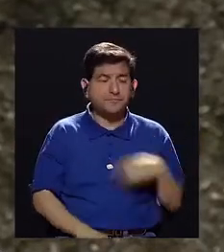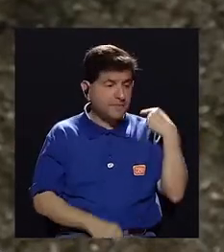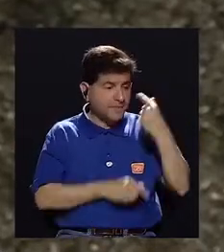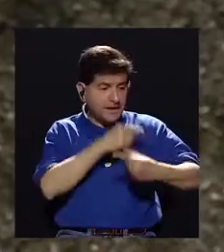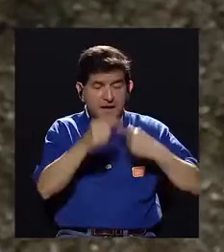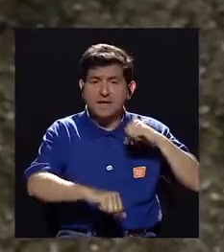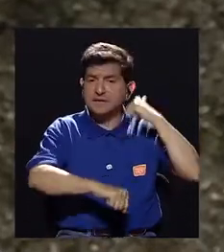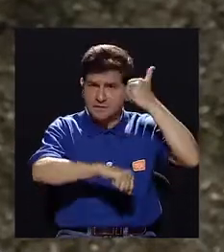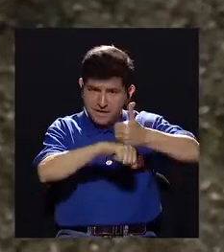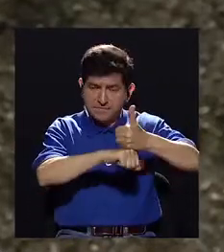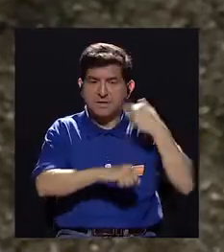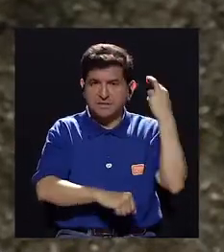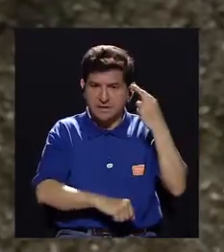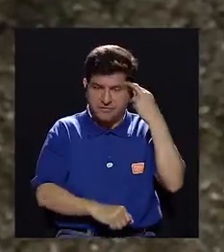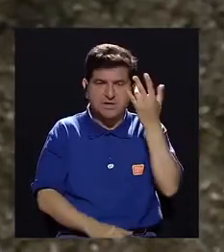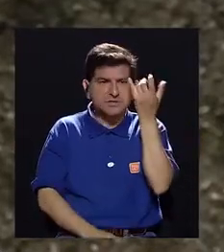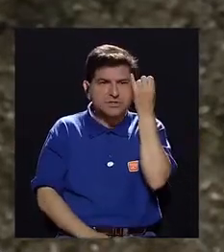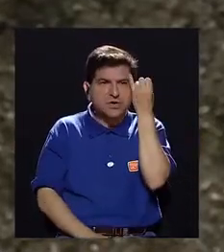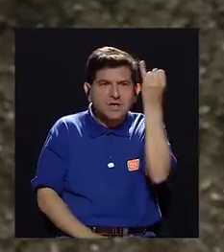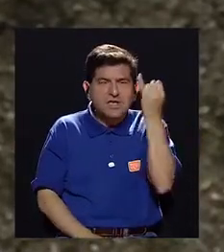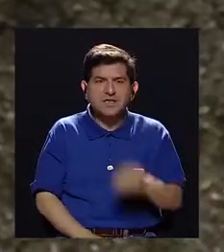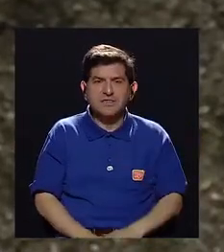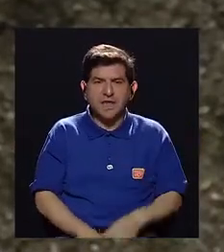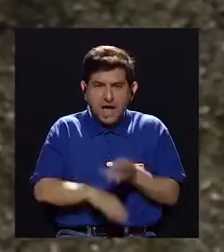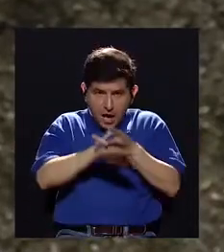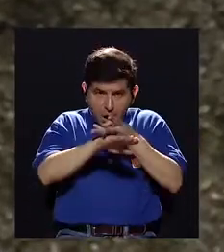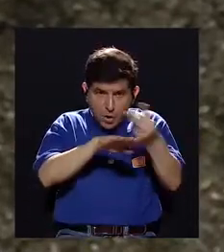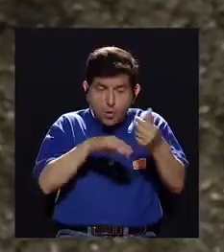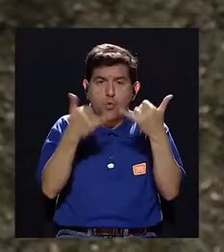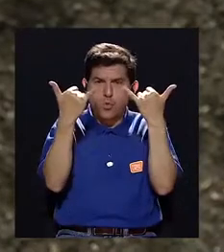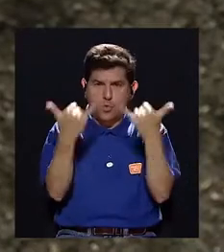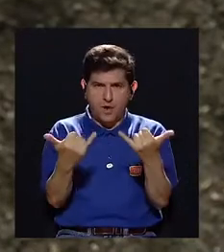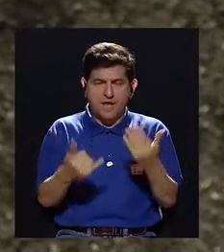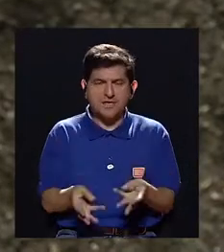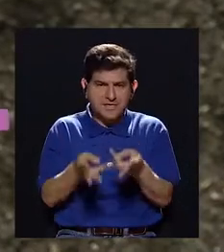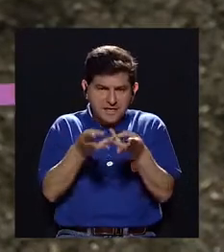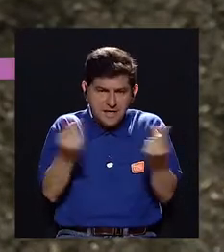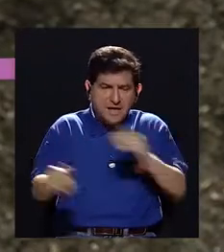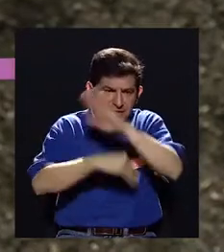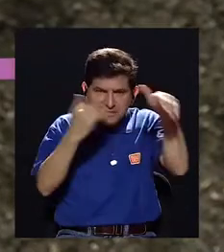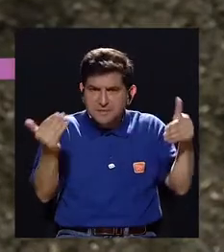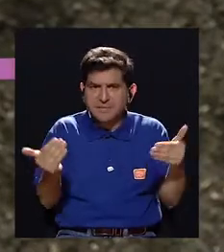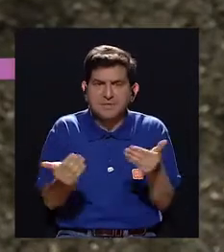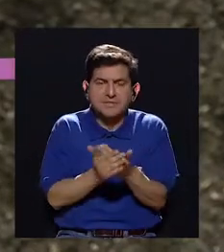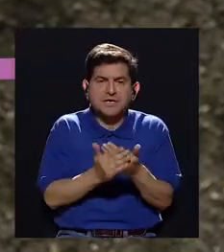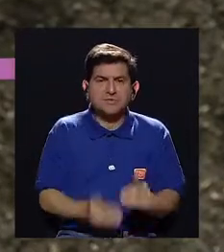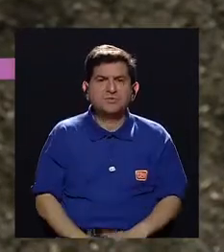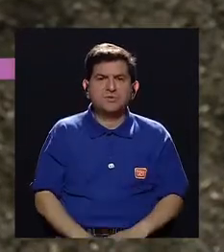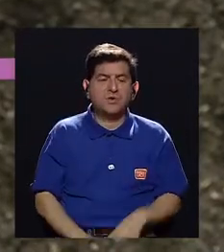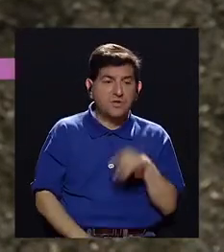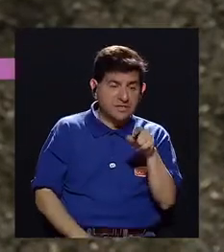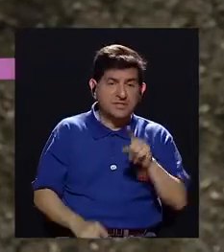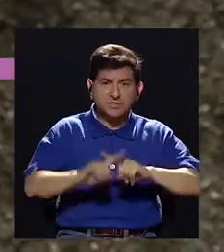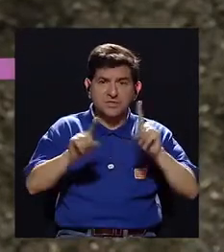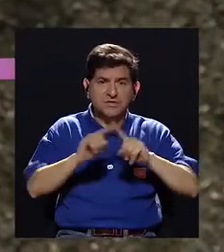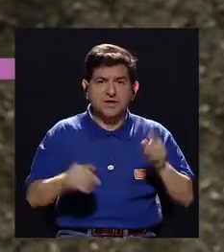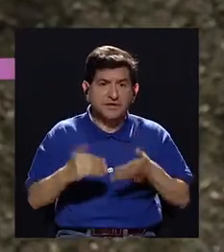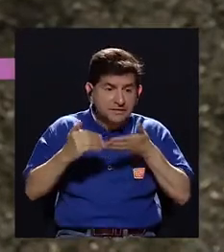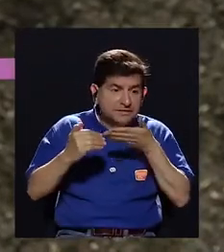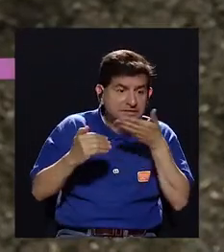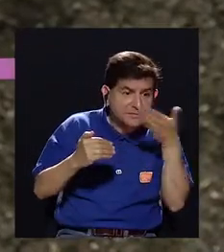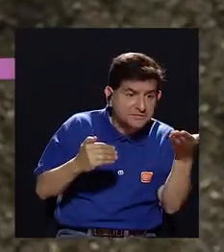está genéticamente determinado, y de ahí que el concepto de cura, que ya sería, digamos, la desaparición de todos los factores